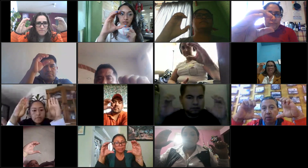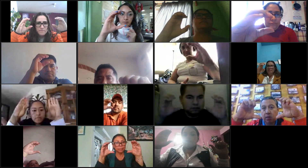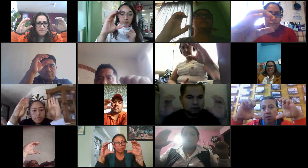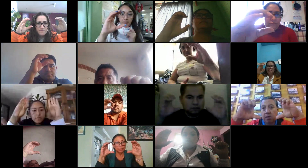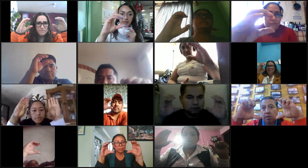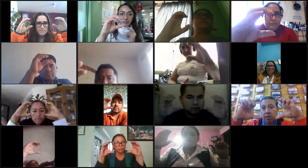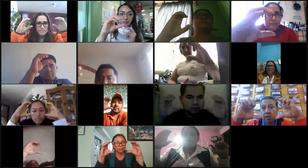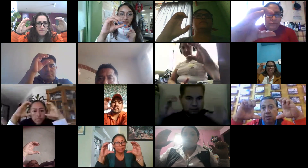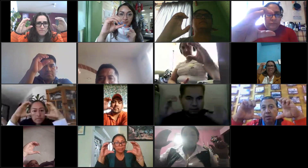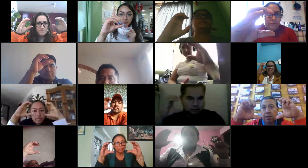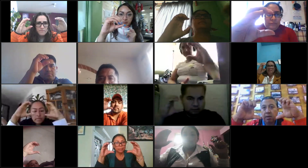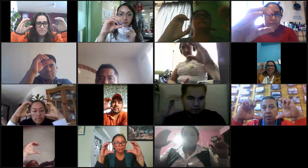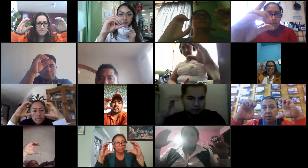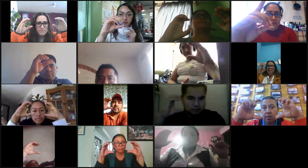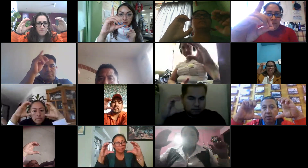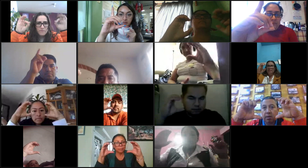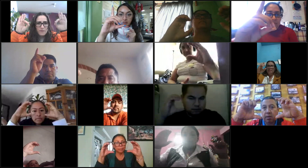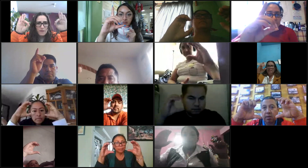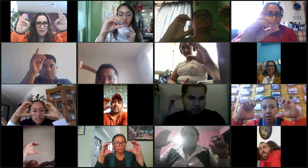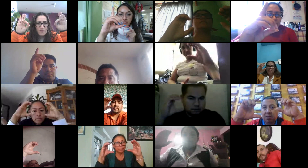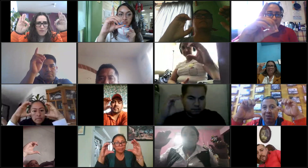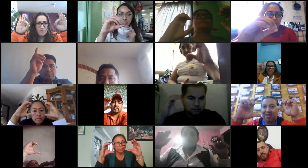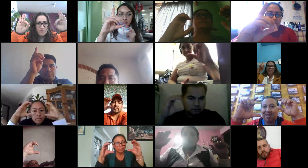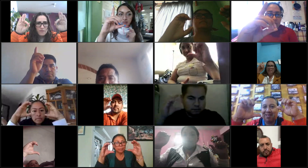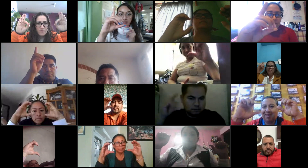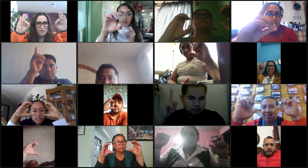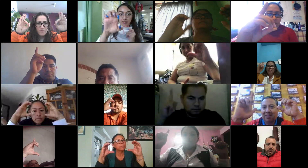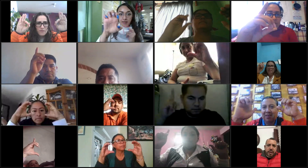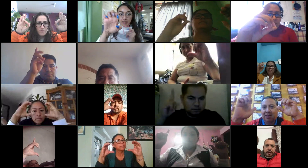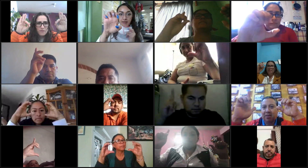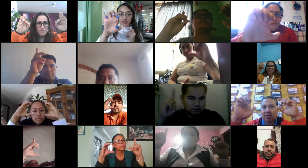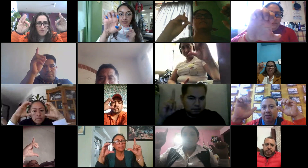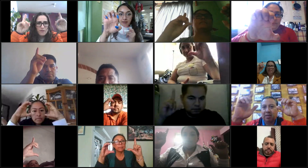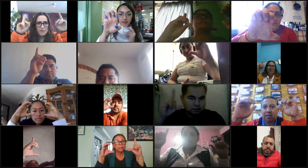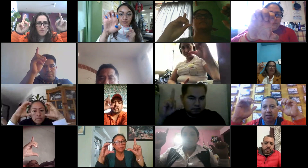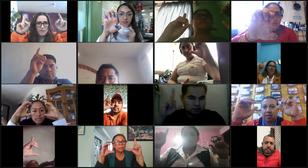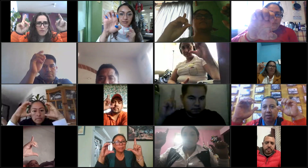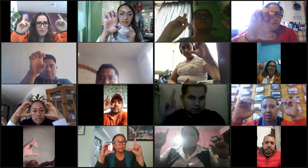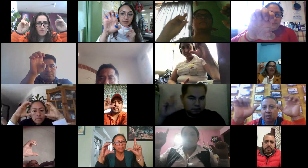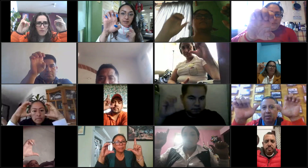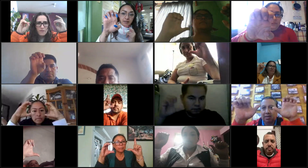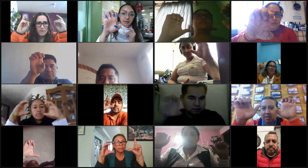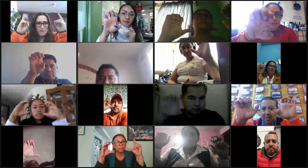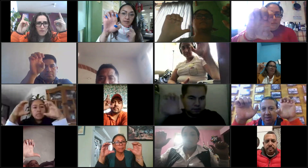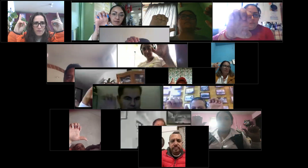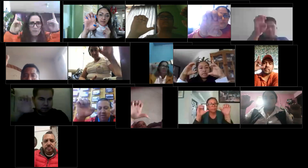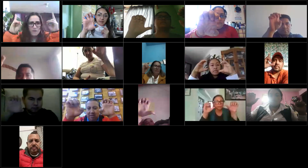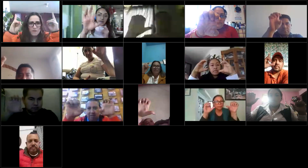con toda la palma. D, levanto el dedo índice. E, al frente.